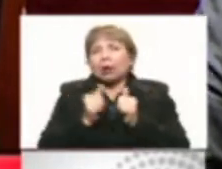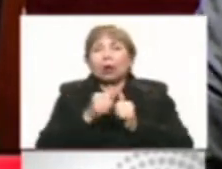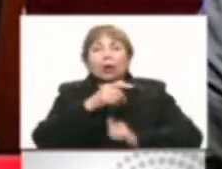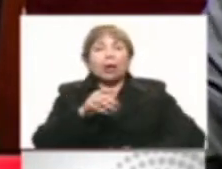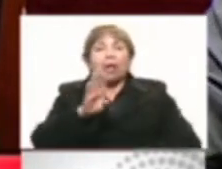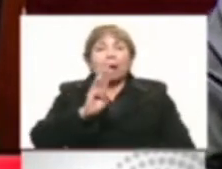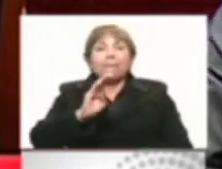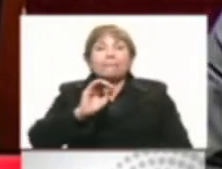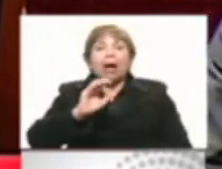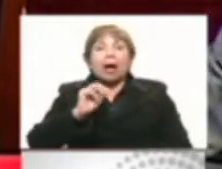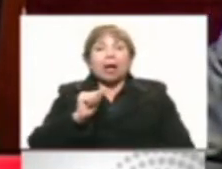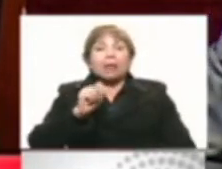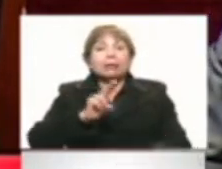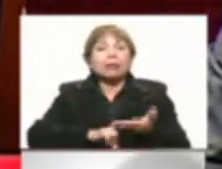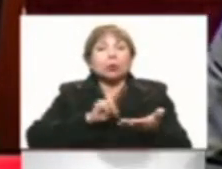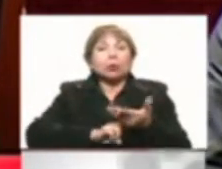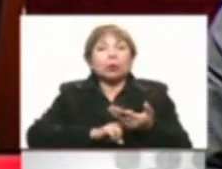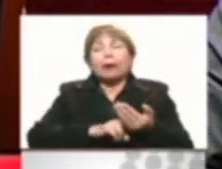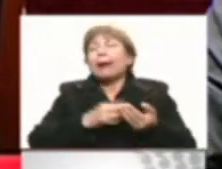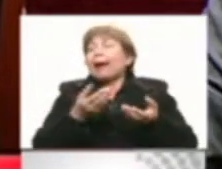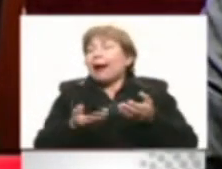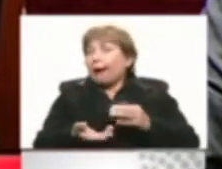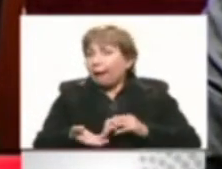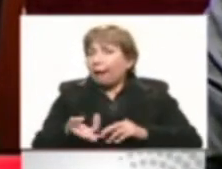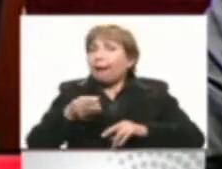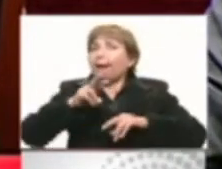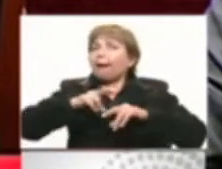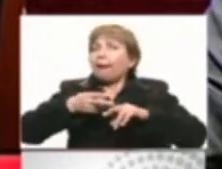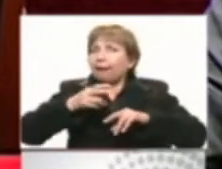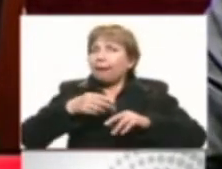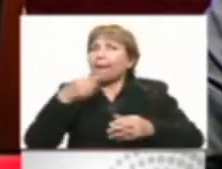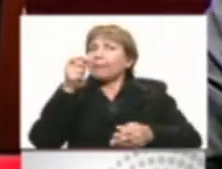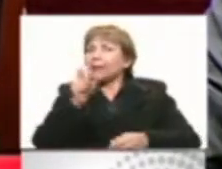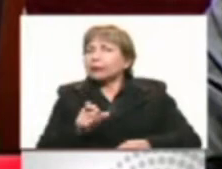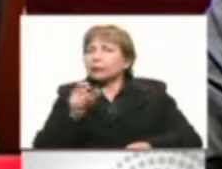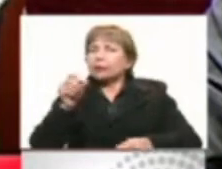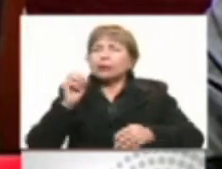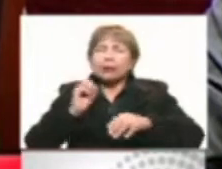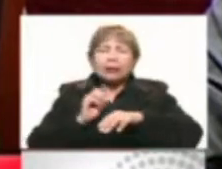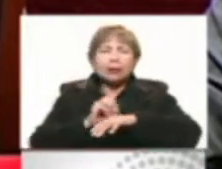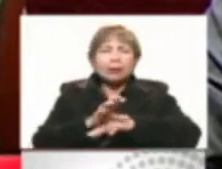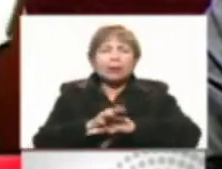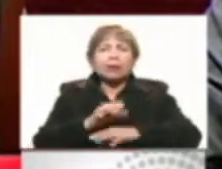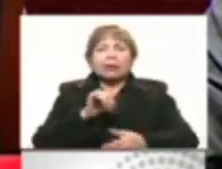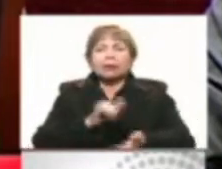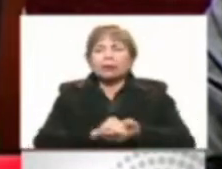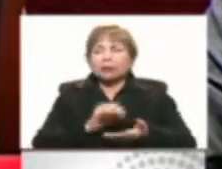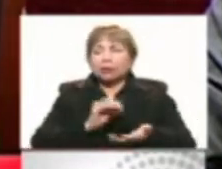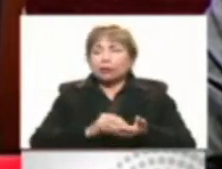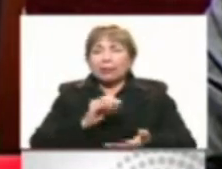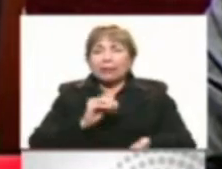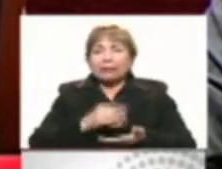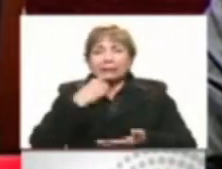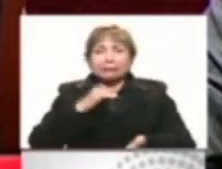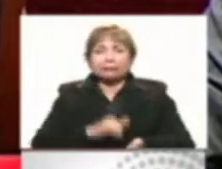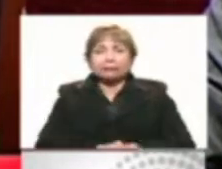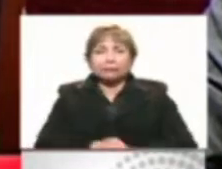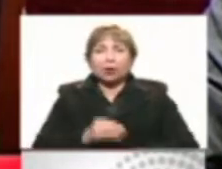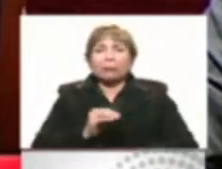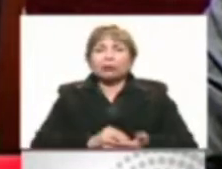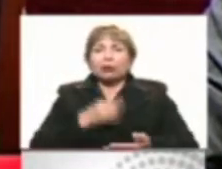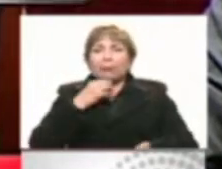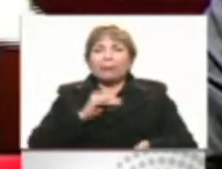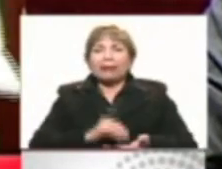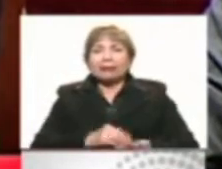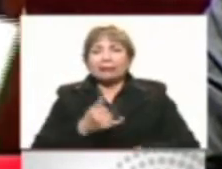banca y seguros. Pero respecto al tema inflacionario que golpea a la gente, la recomendación internacional que hacen organismos como el